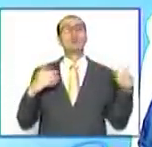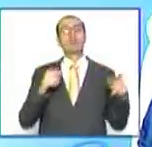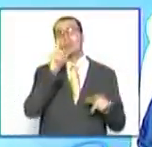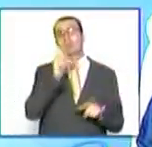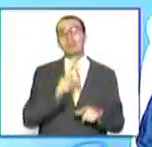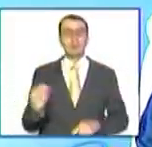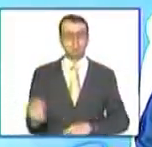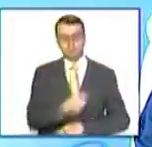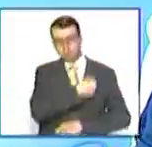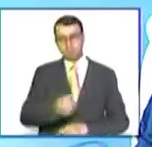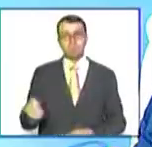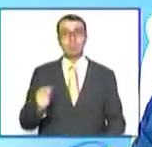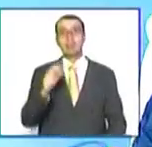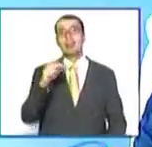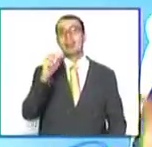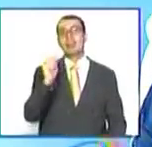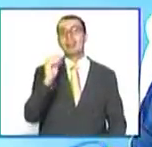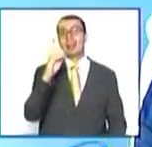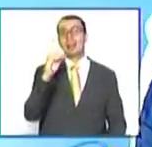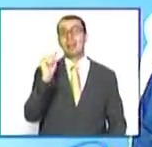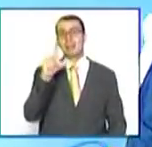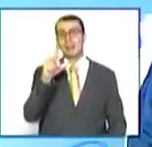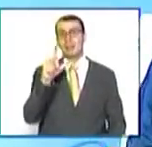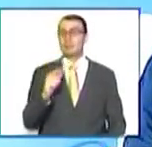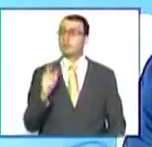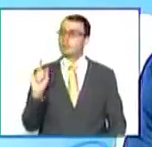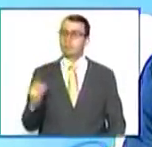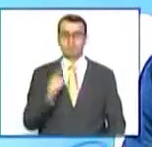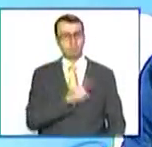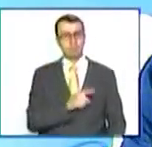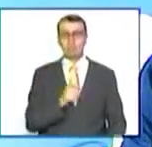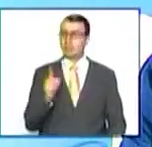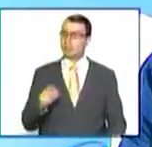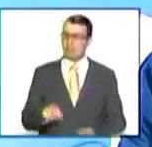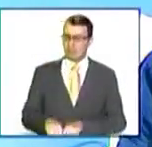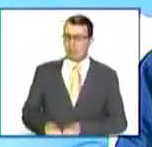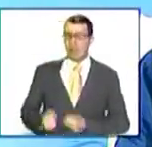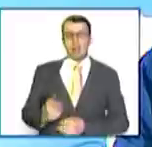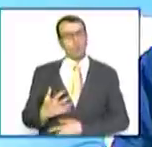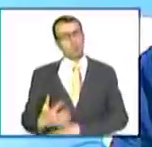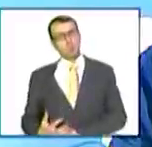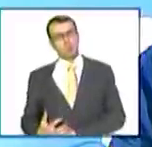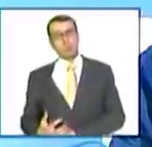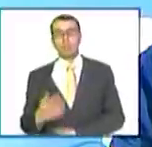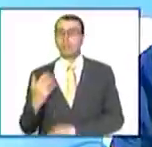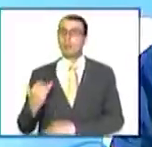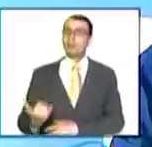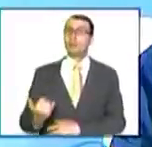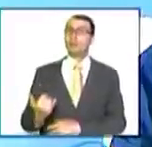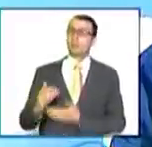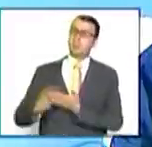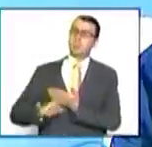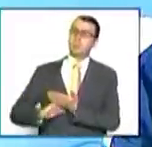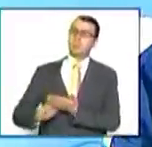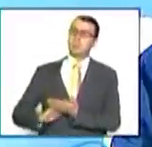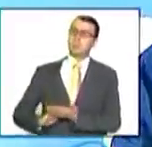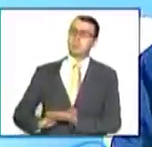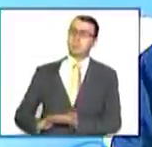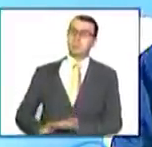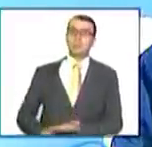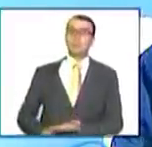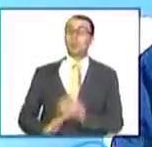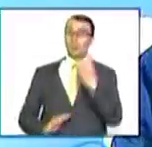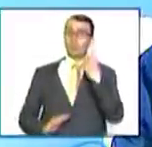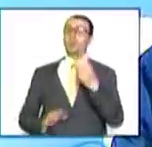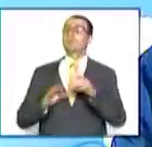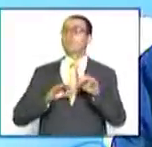Rafael Nadal. Y cuando uno empieza a investigar todos los tratamientos que le han hecho, uno de ellos tiene que ver con lo que vamos a